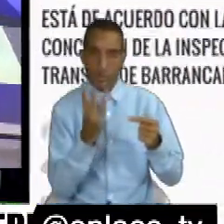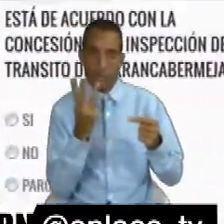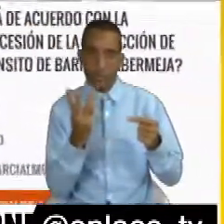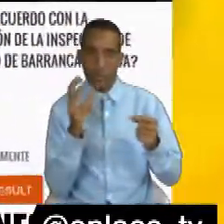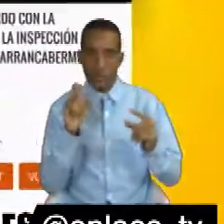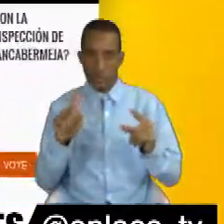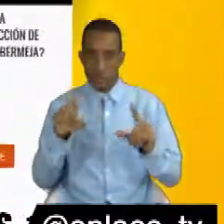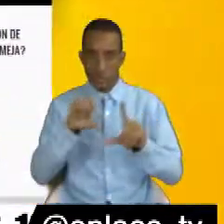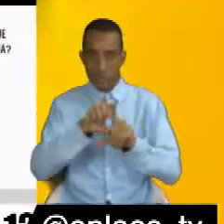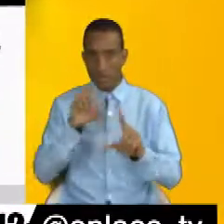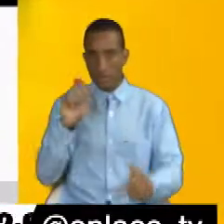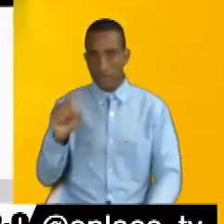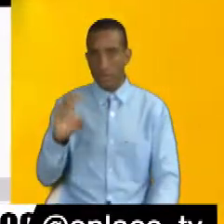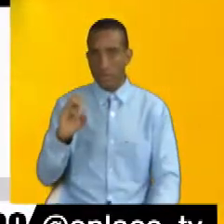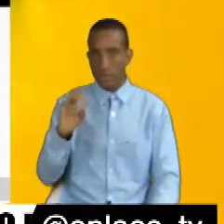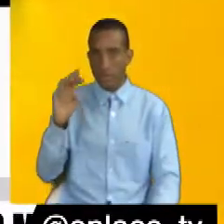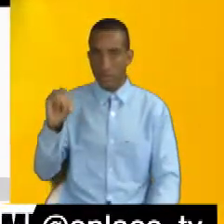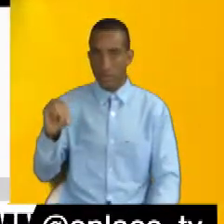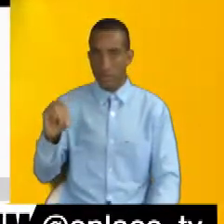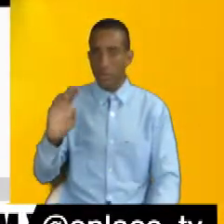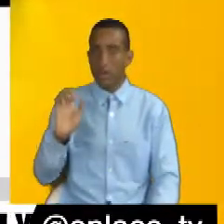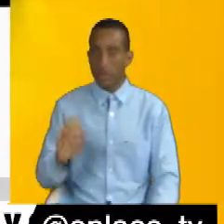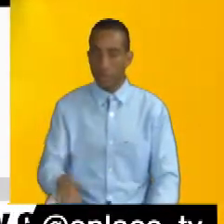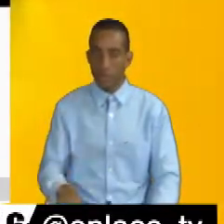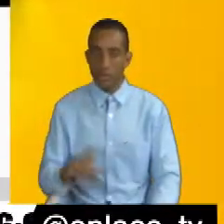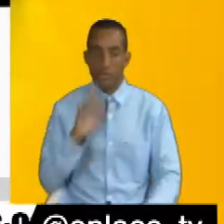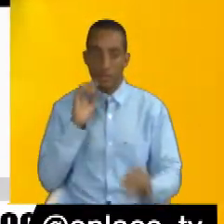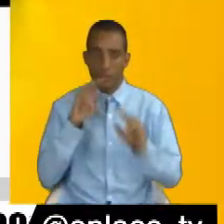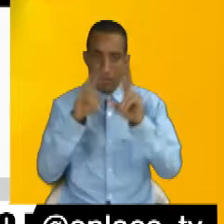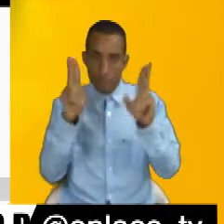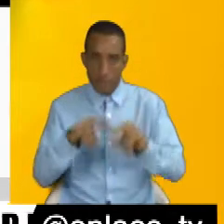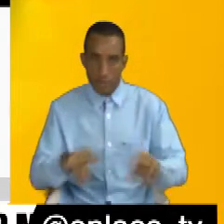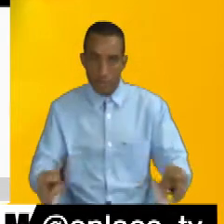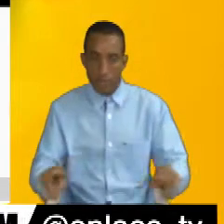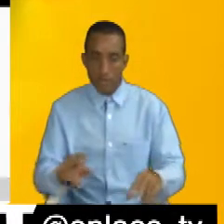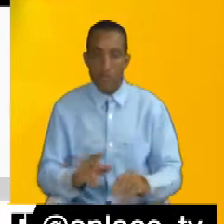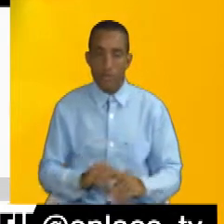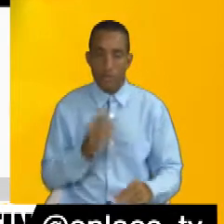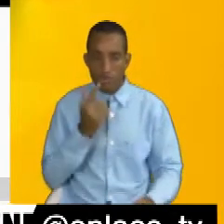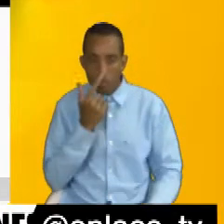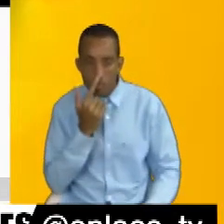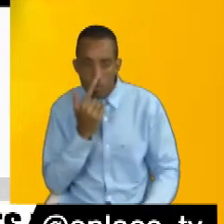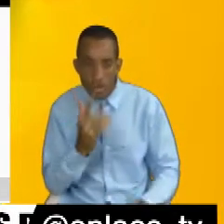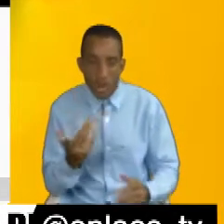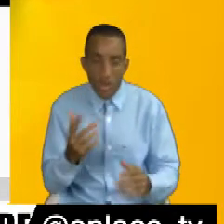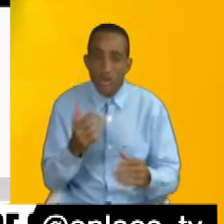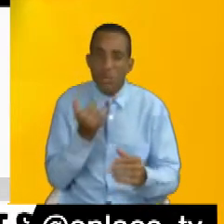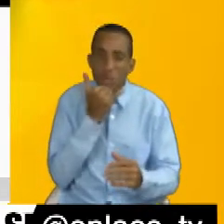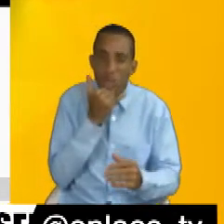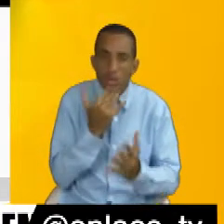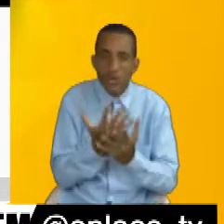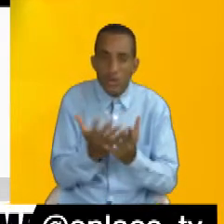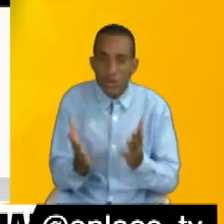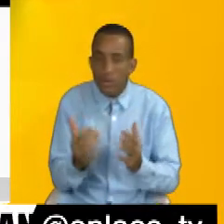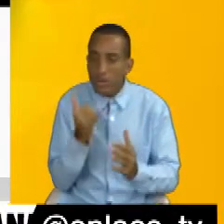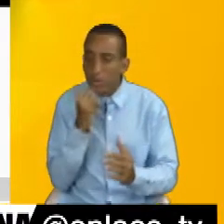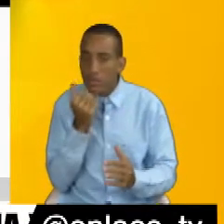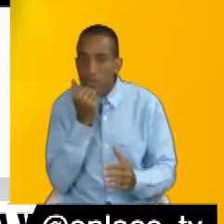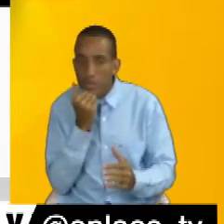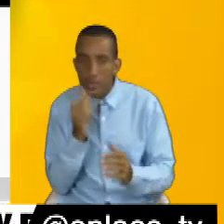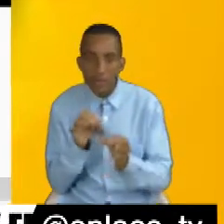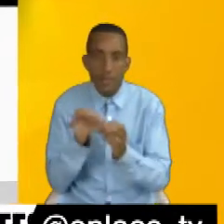www.enlacetelevisión.com, esa es nuestra página web. Los invitamos para que nos visiten y puedan conocer lo que pasa en nuestra ciudad y